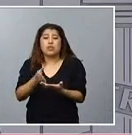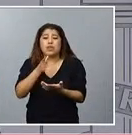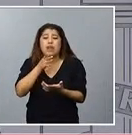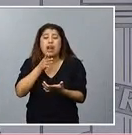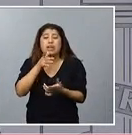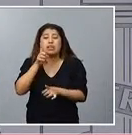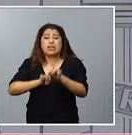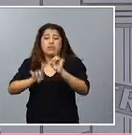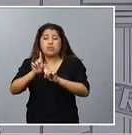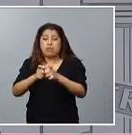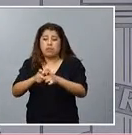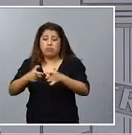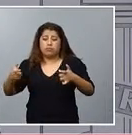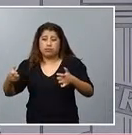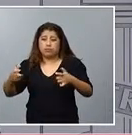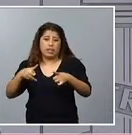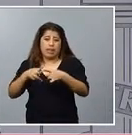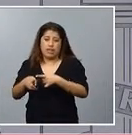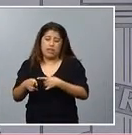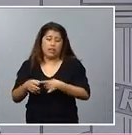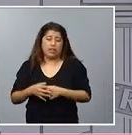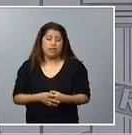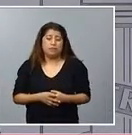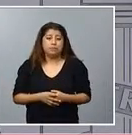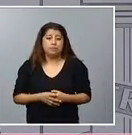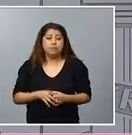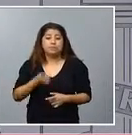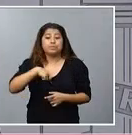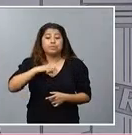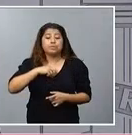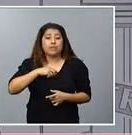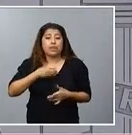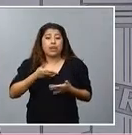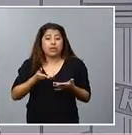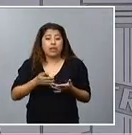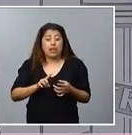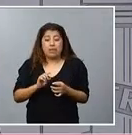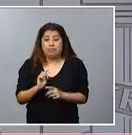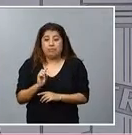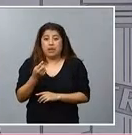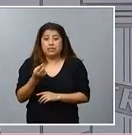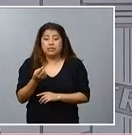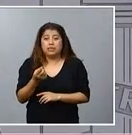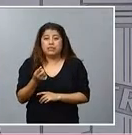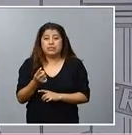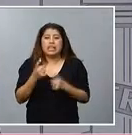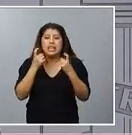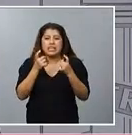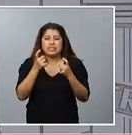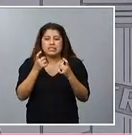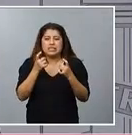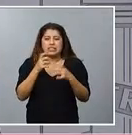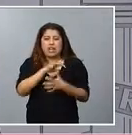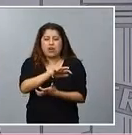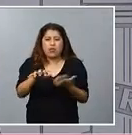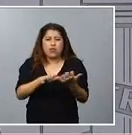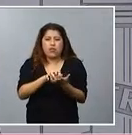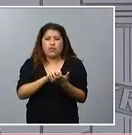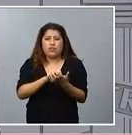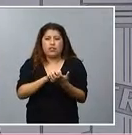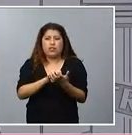extensión de este conflicto. Pero queremos ir más allá. Aspiramos a contribuir a la superación definitiva de un conflicto que ha